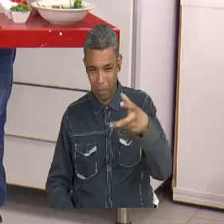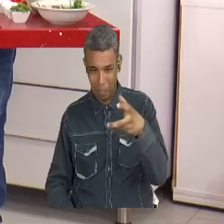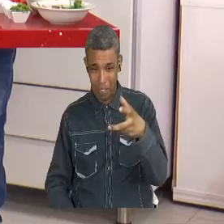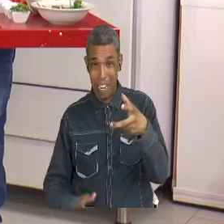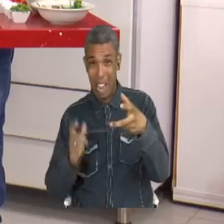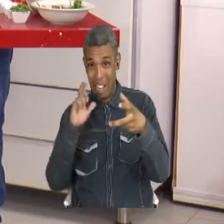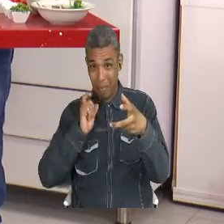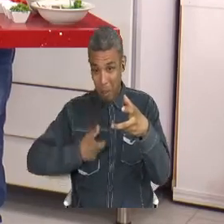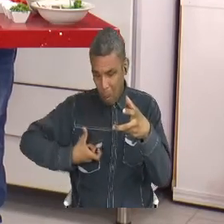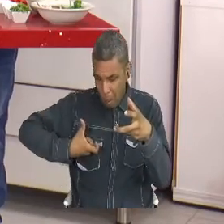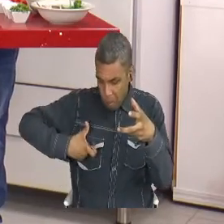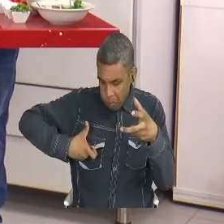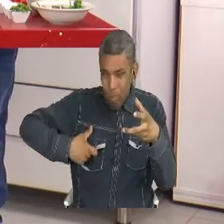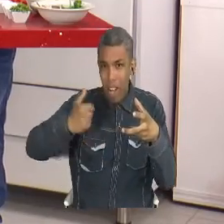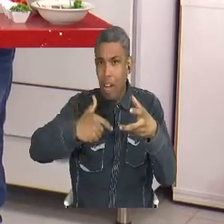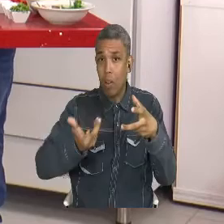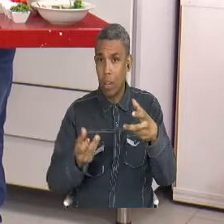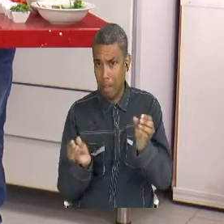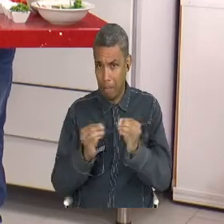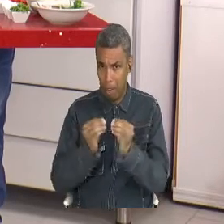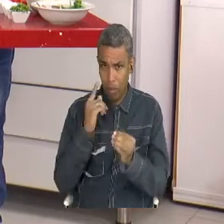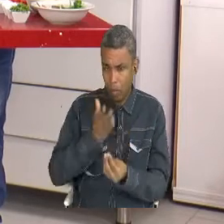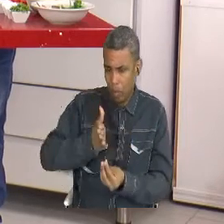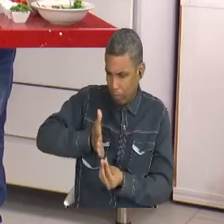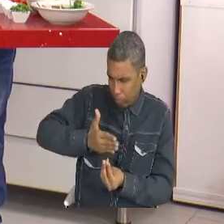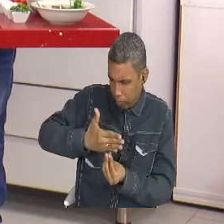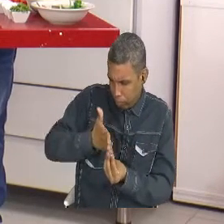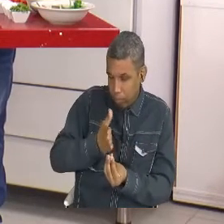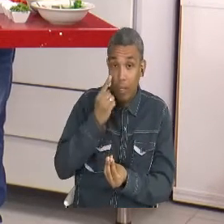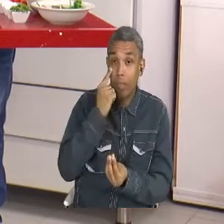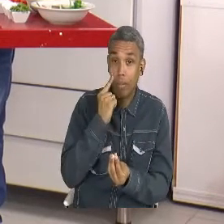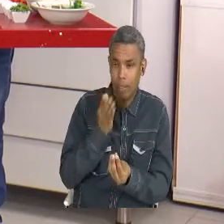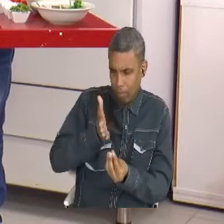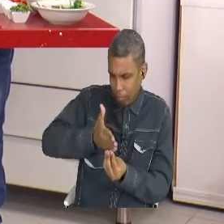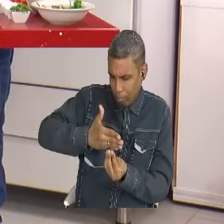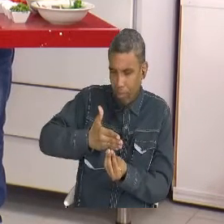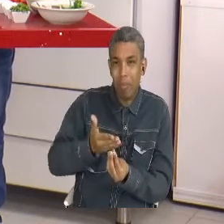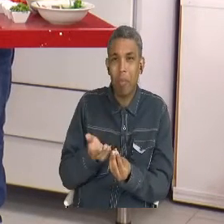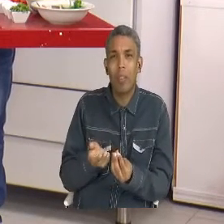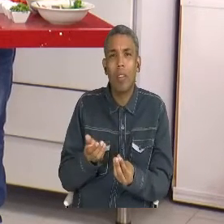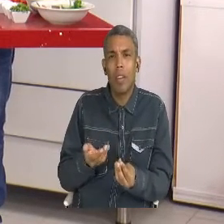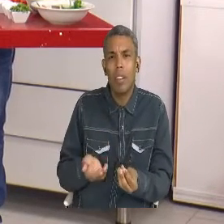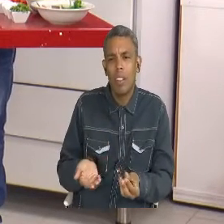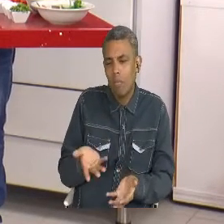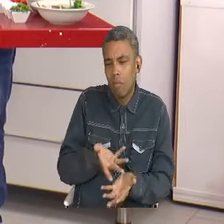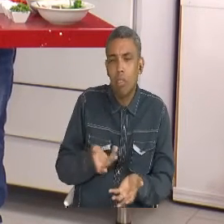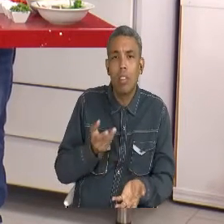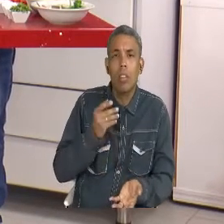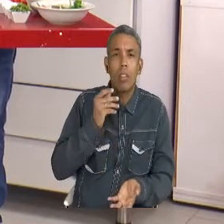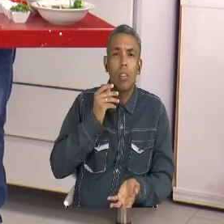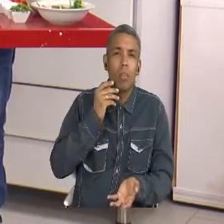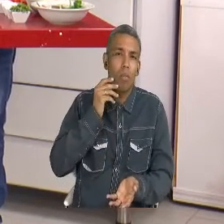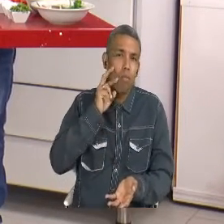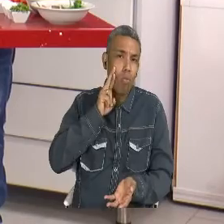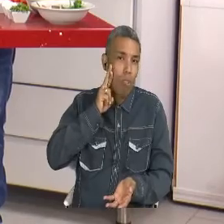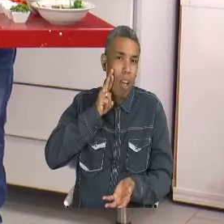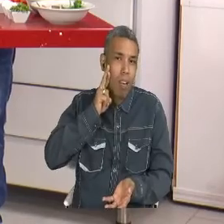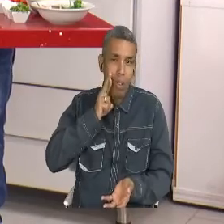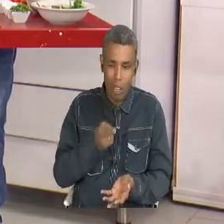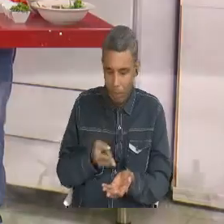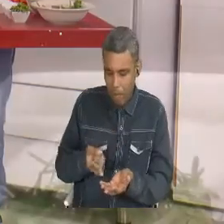casa, pues, tienen conocimiento de su preparación. Ajá. Es una salsa básica rosada, salsa gol, que tiene,